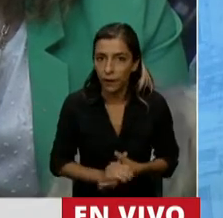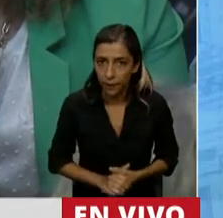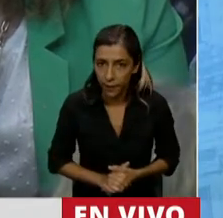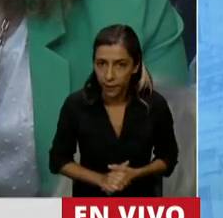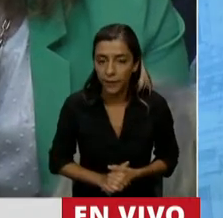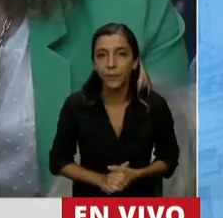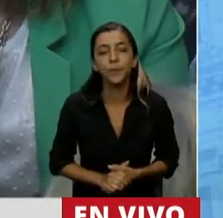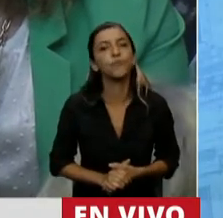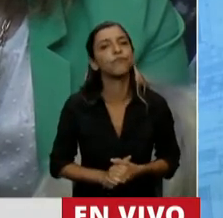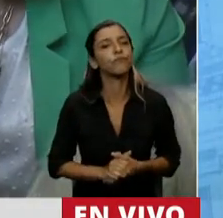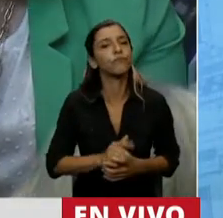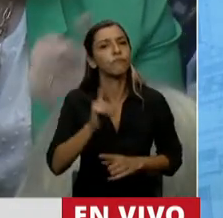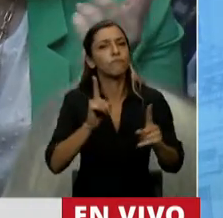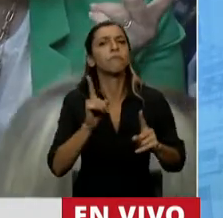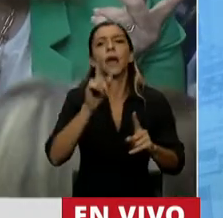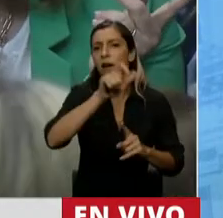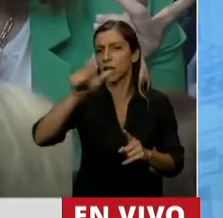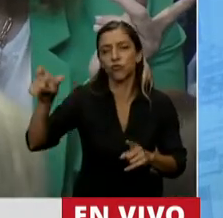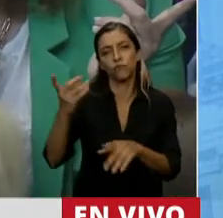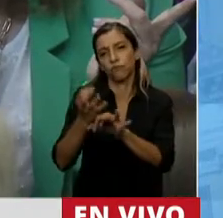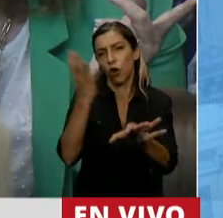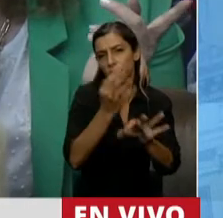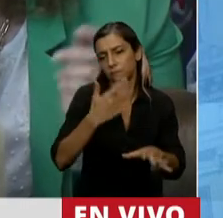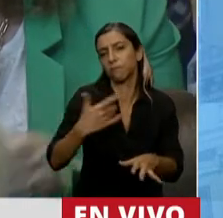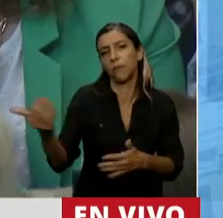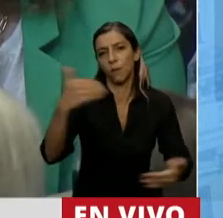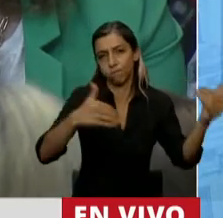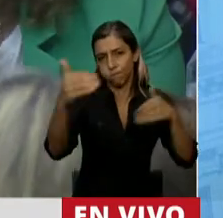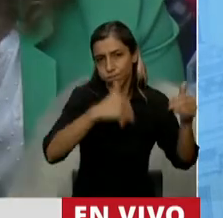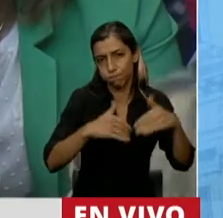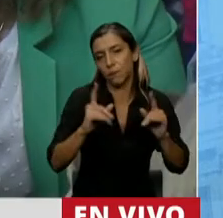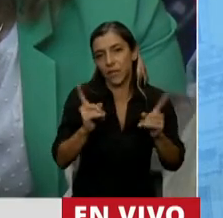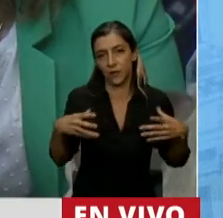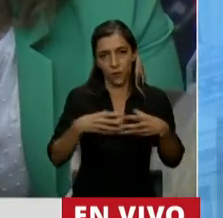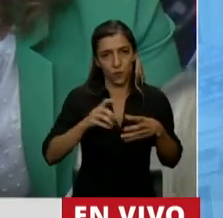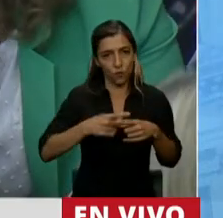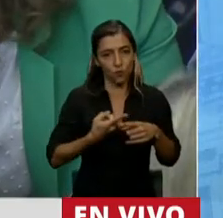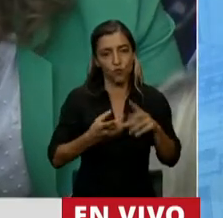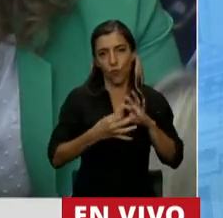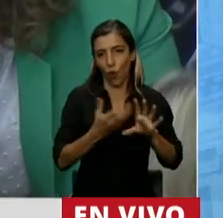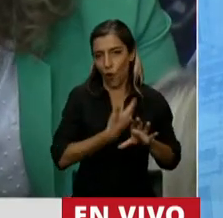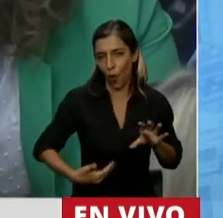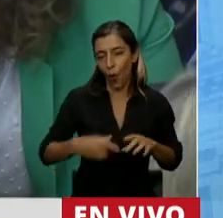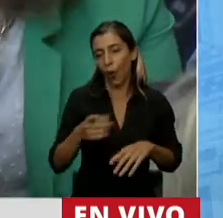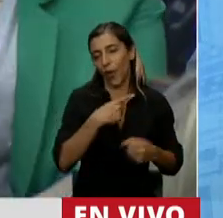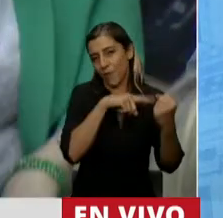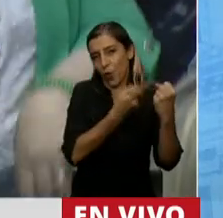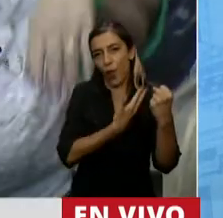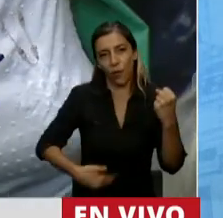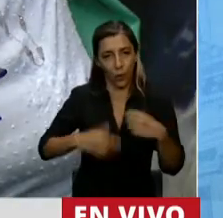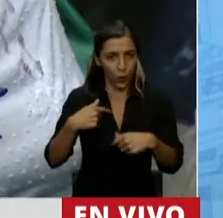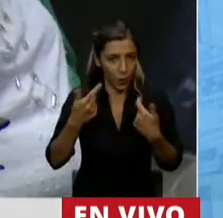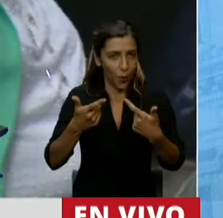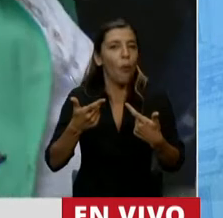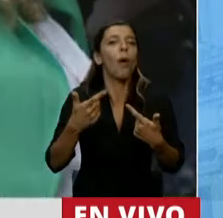Los distintos referentes que han venido por parte del oficialismo, el Poder Ejecutivo, a este